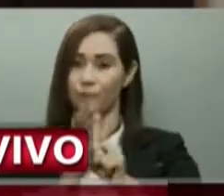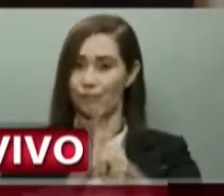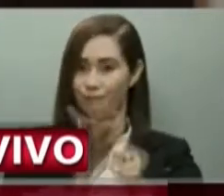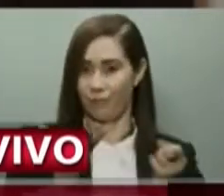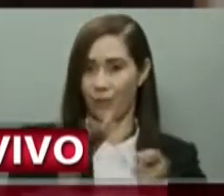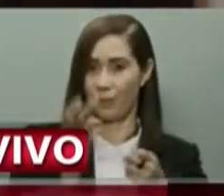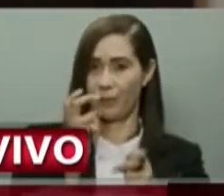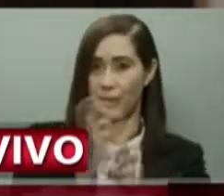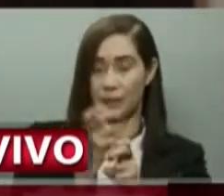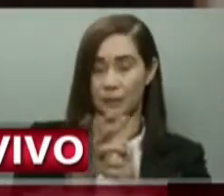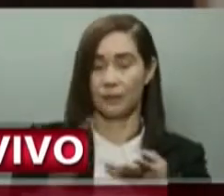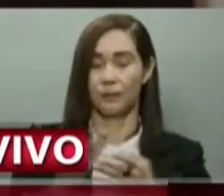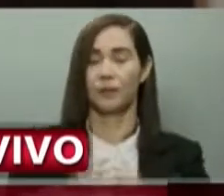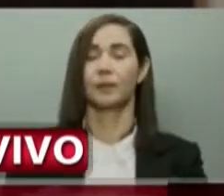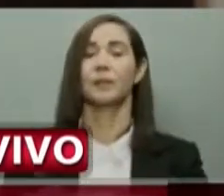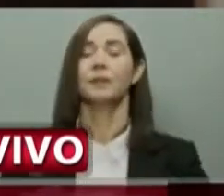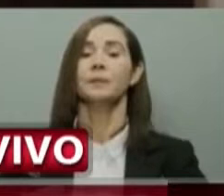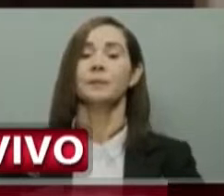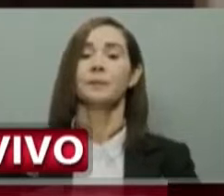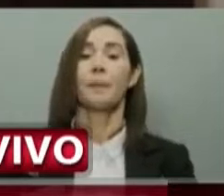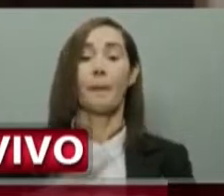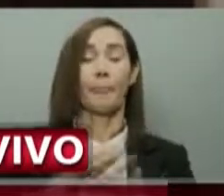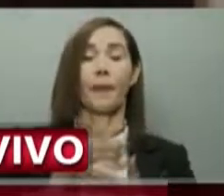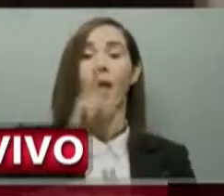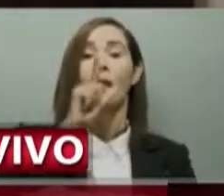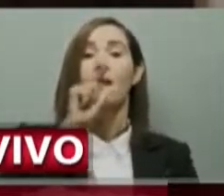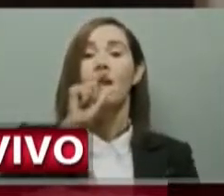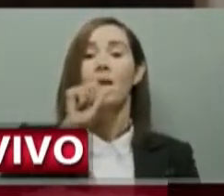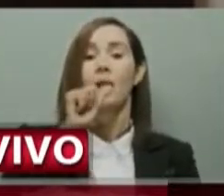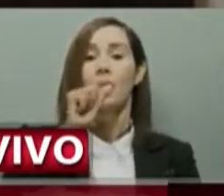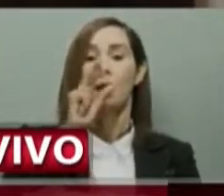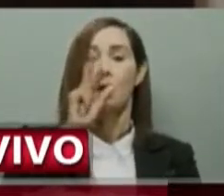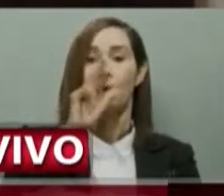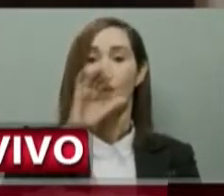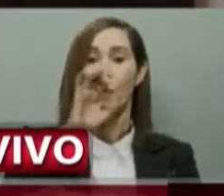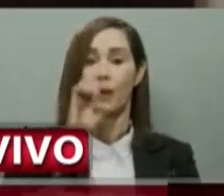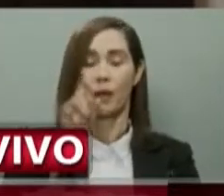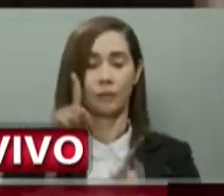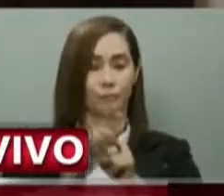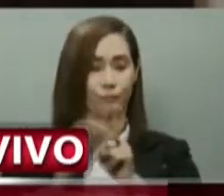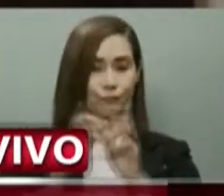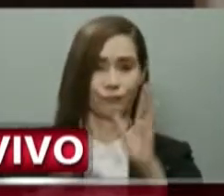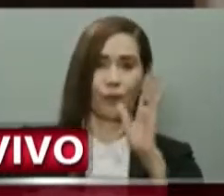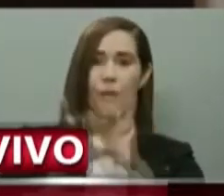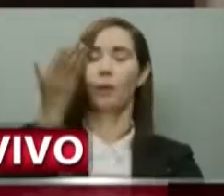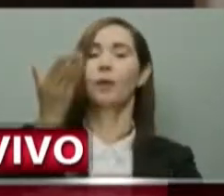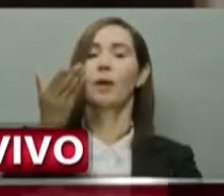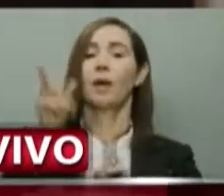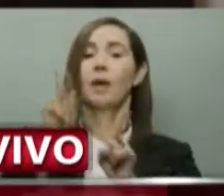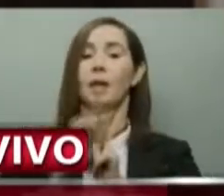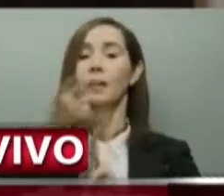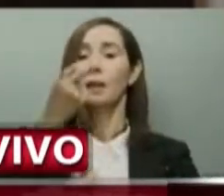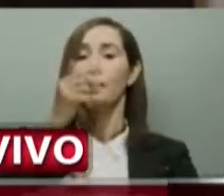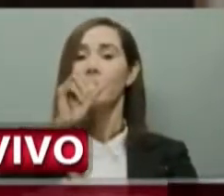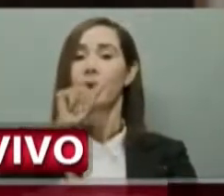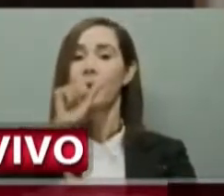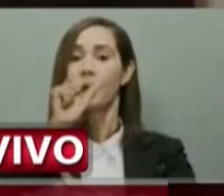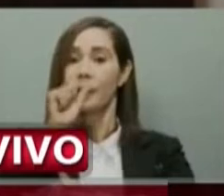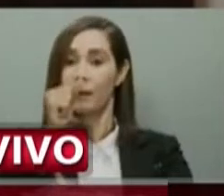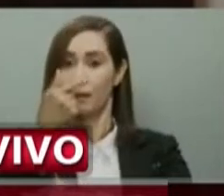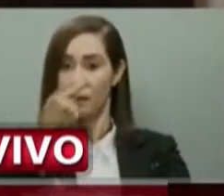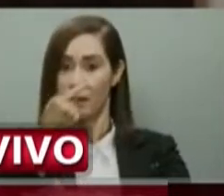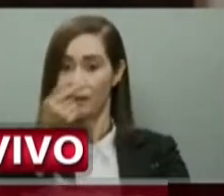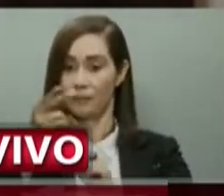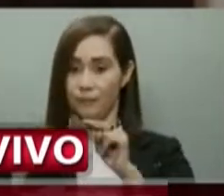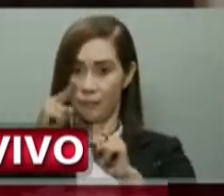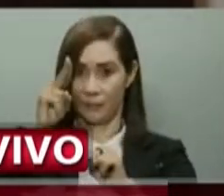Los costos de las materias primas de la urea también han aumentado, incluidos los precios del gas natural de donde proviene, que aumentaron